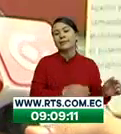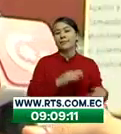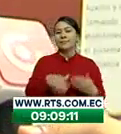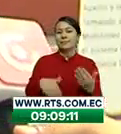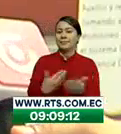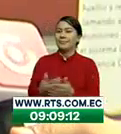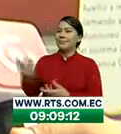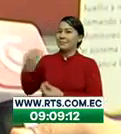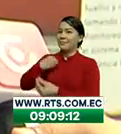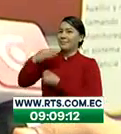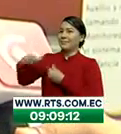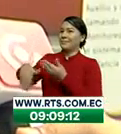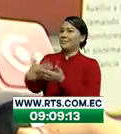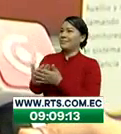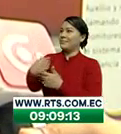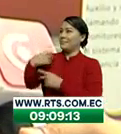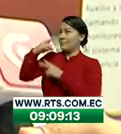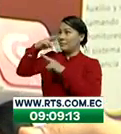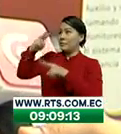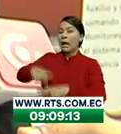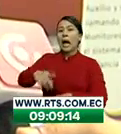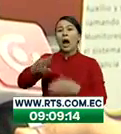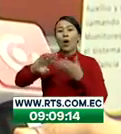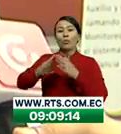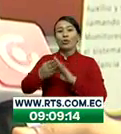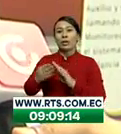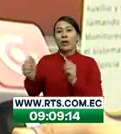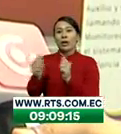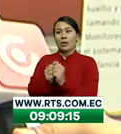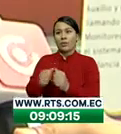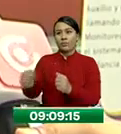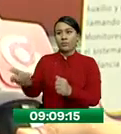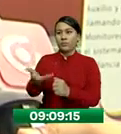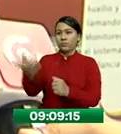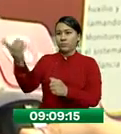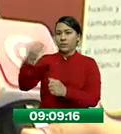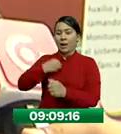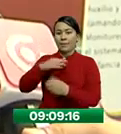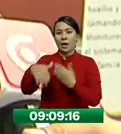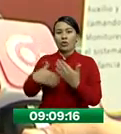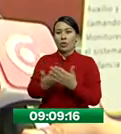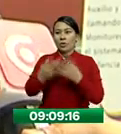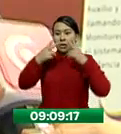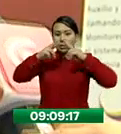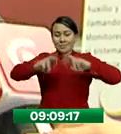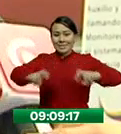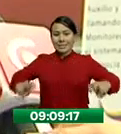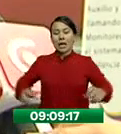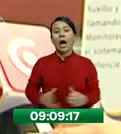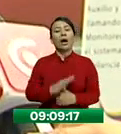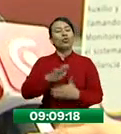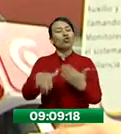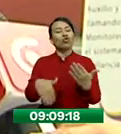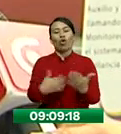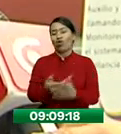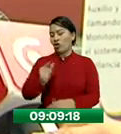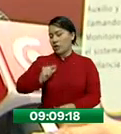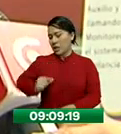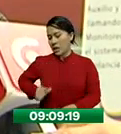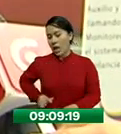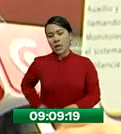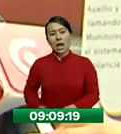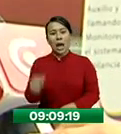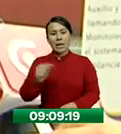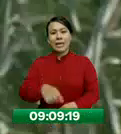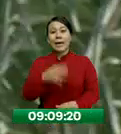sino cualquier persona de aquí de la comunidad puede ingresarse con una aplicación a su teléfono inteligente, verificar lo que existe, nos comunican lo que sucede